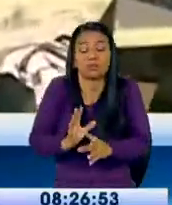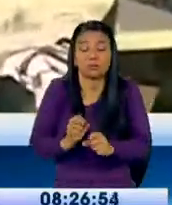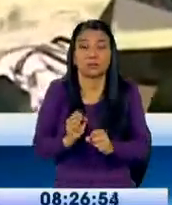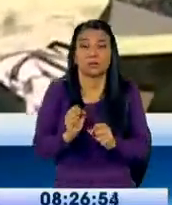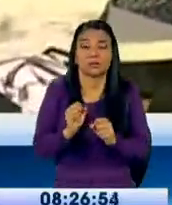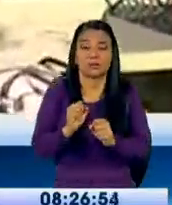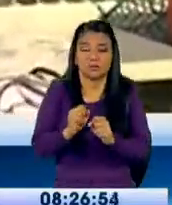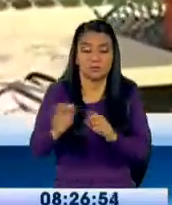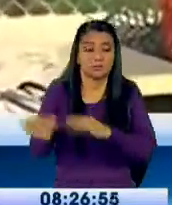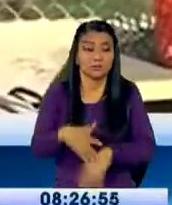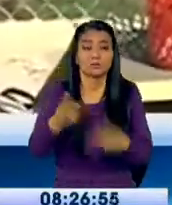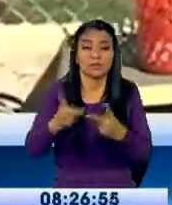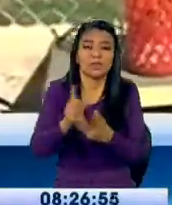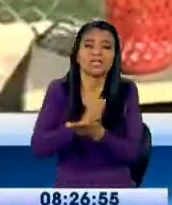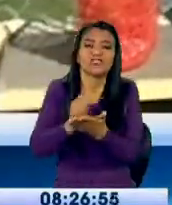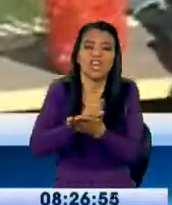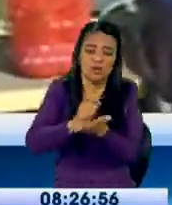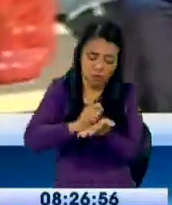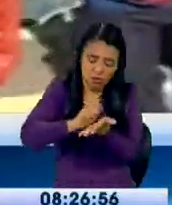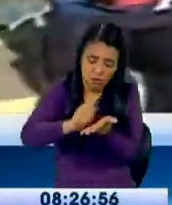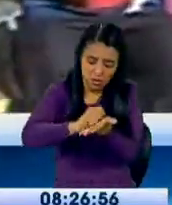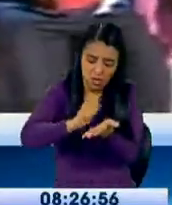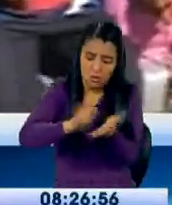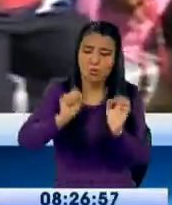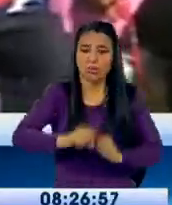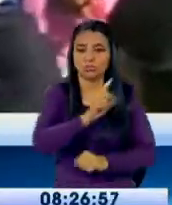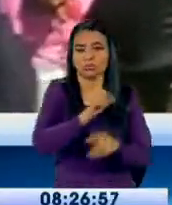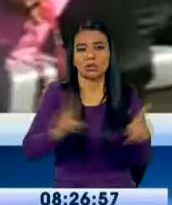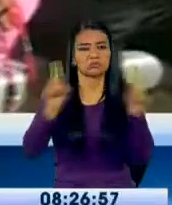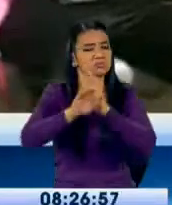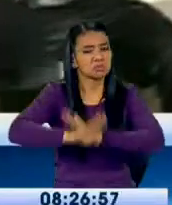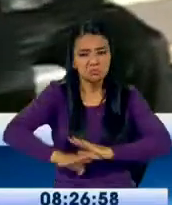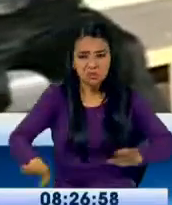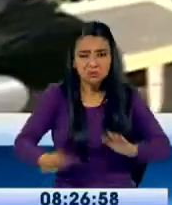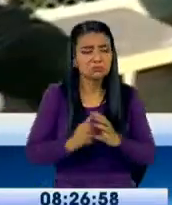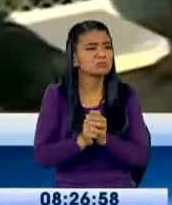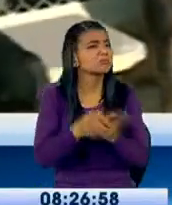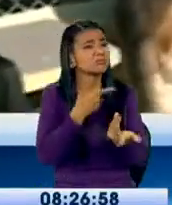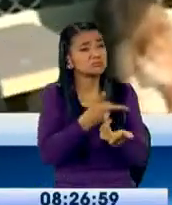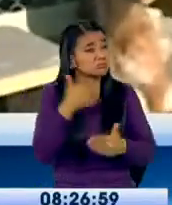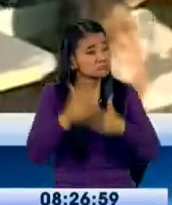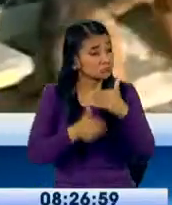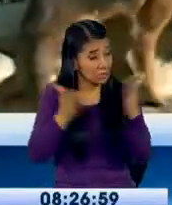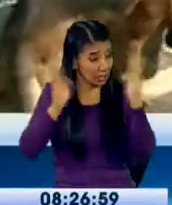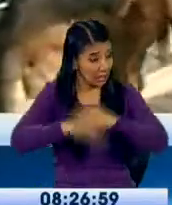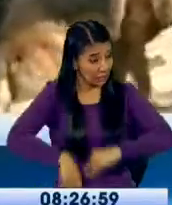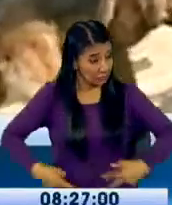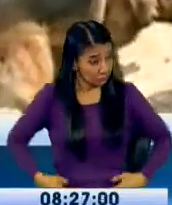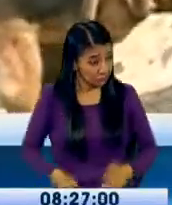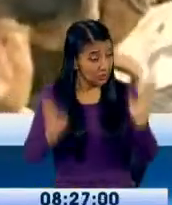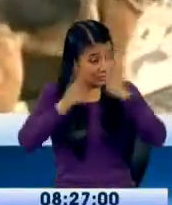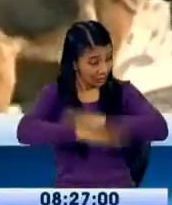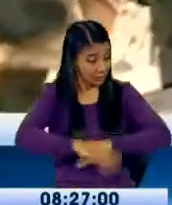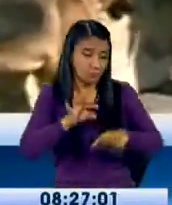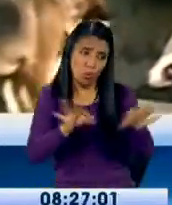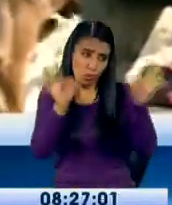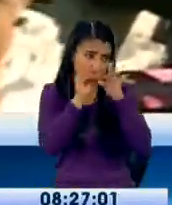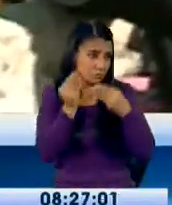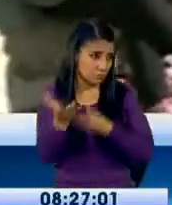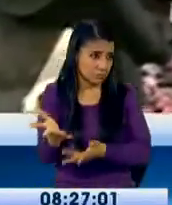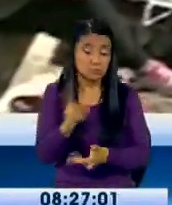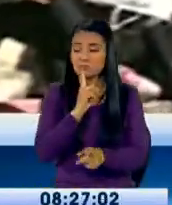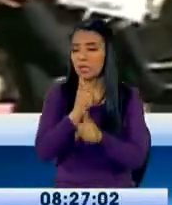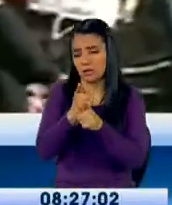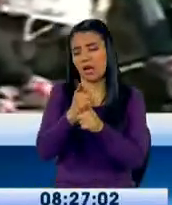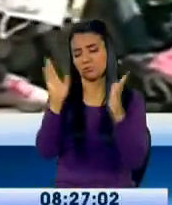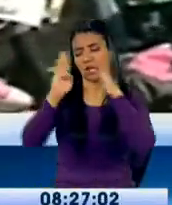un esferito para poder llenar todos los datos necesarios. Este procedimiento es totalmente gratuito, eso es muy importante recordarle a la ciudadanía. Sí,